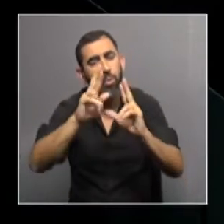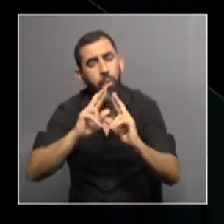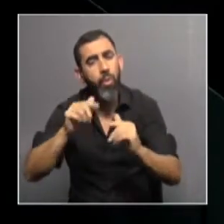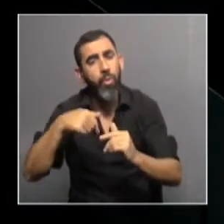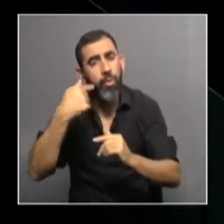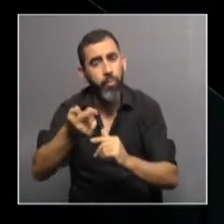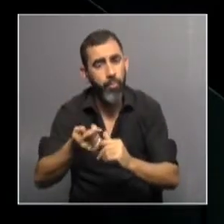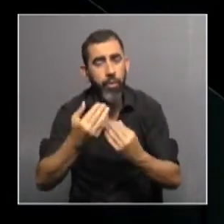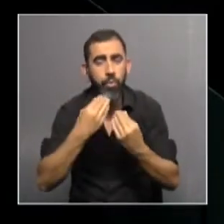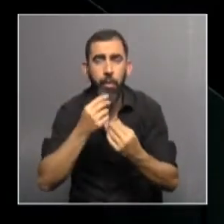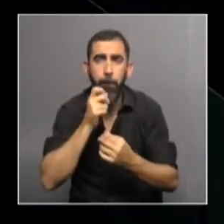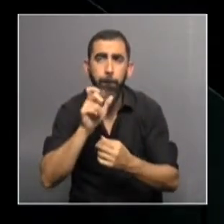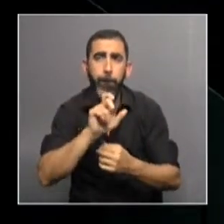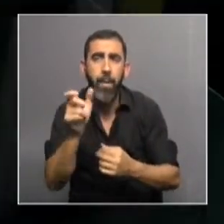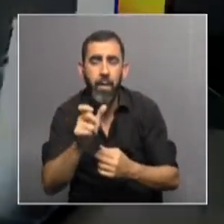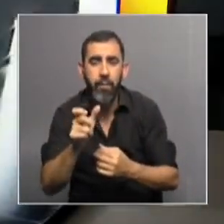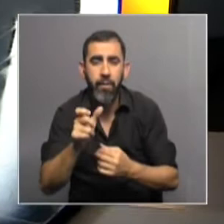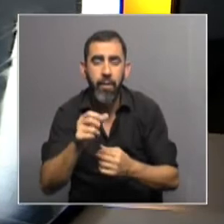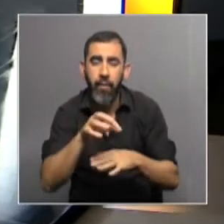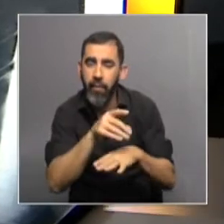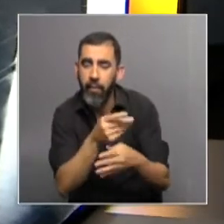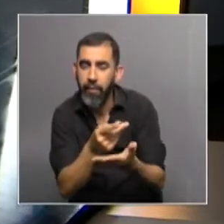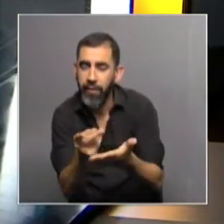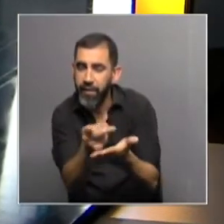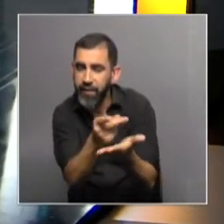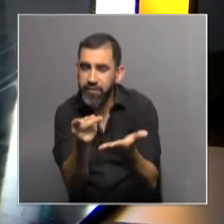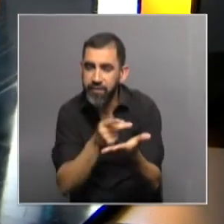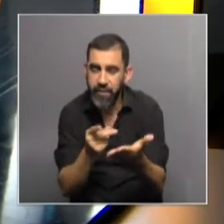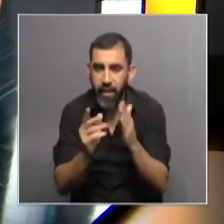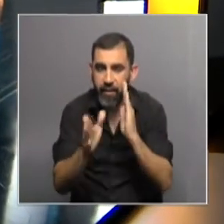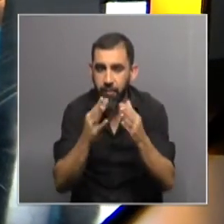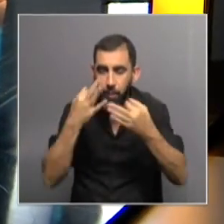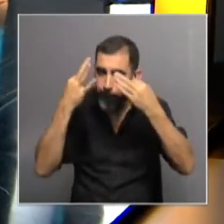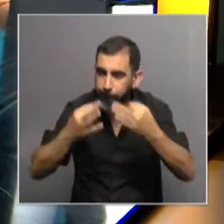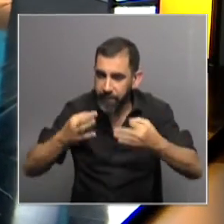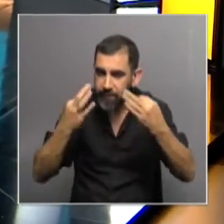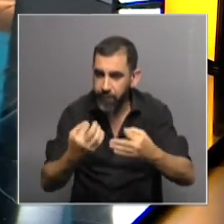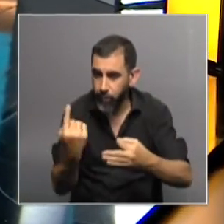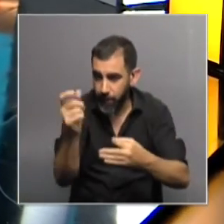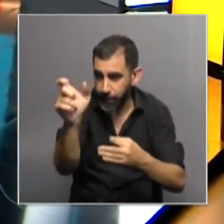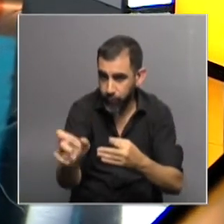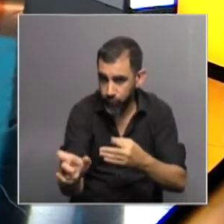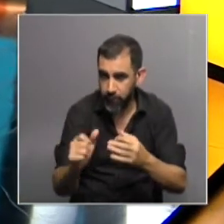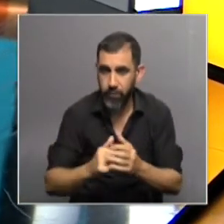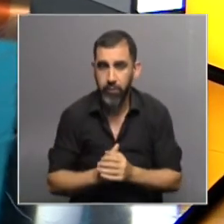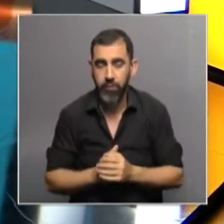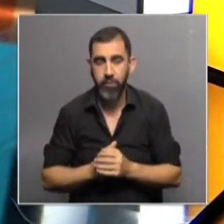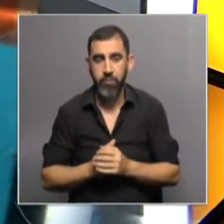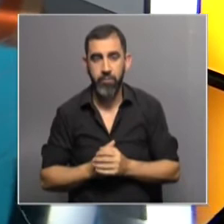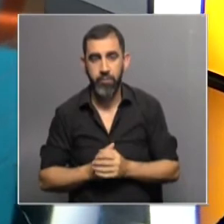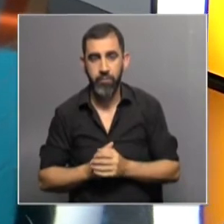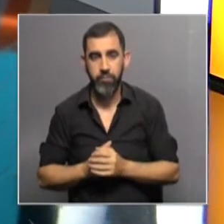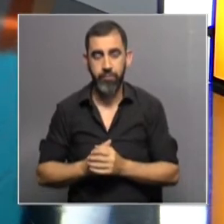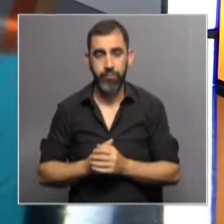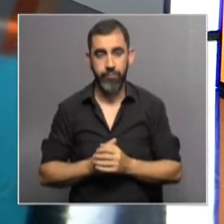y no sé si la palabra correcta es diseña un tratamiento específico para ese individuo si